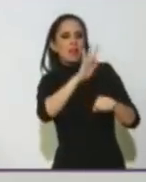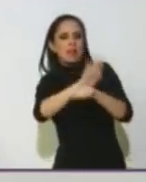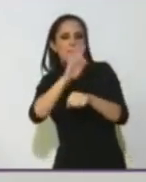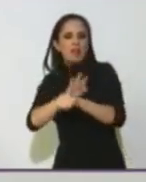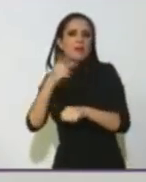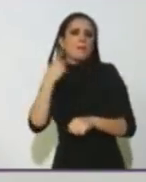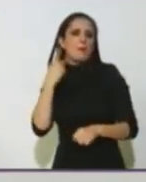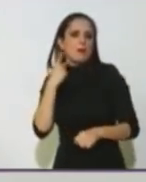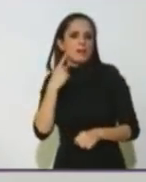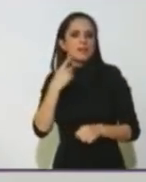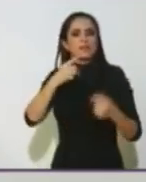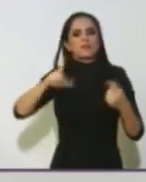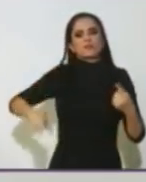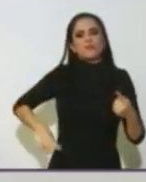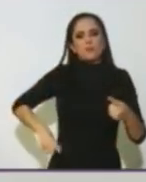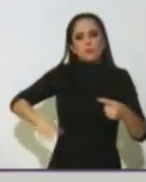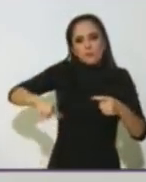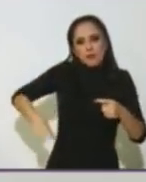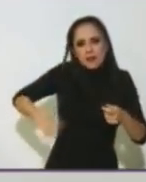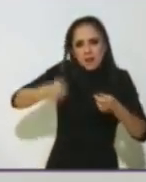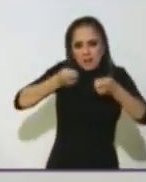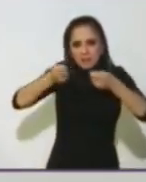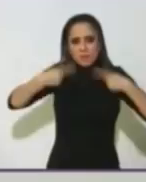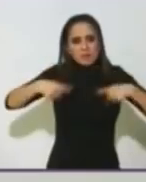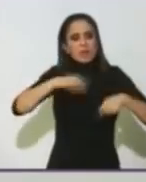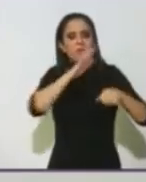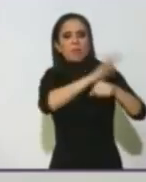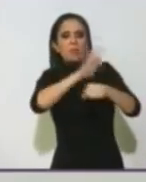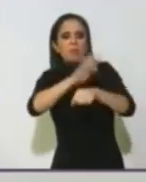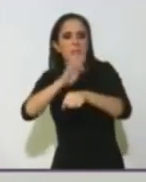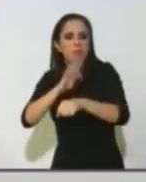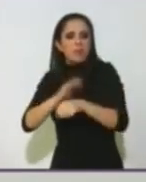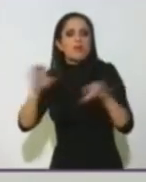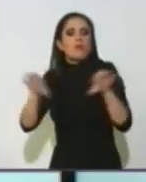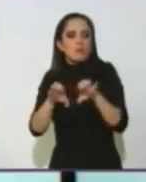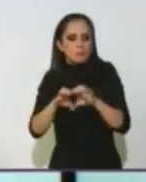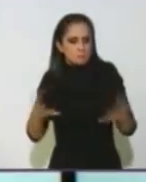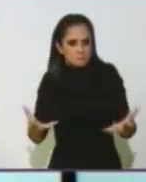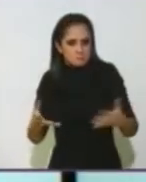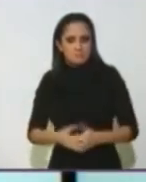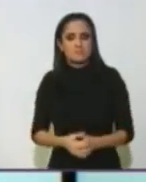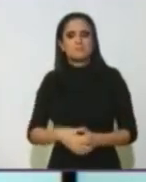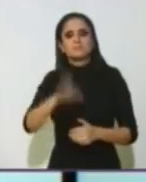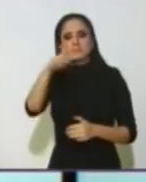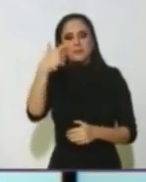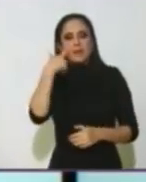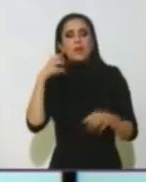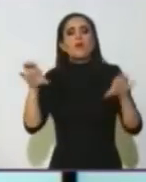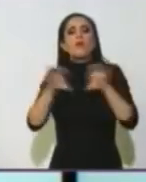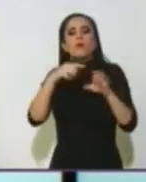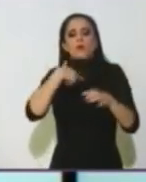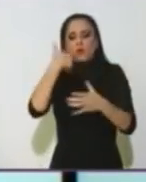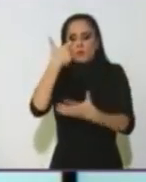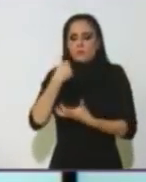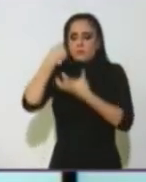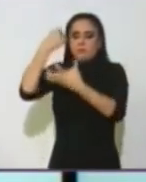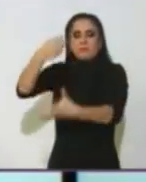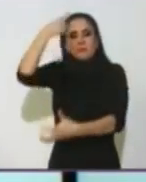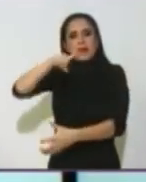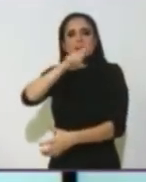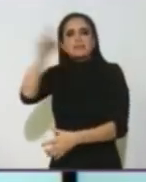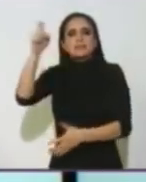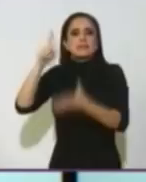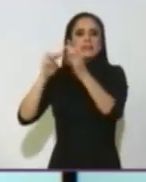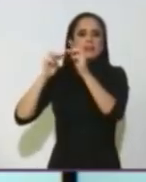partidos con los gobernantes y que no hay manera de sacarlos gracias javier cómo vamos a financiar 100 kilómetros de metro